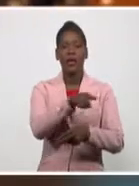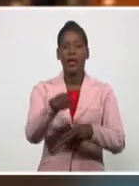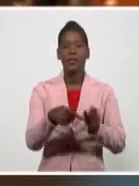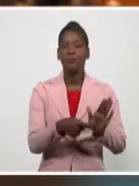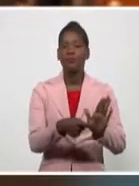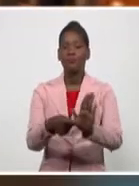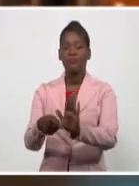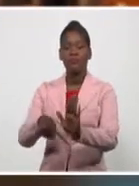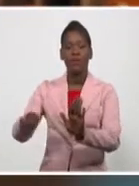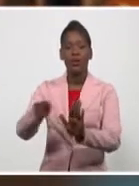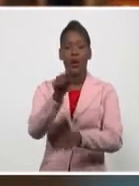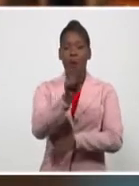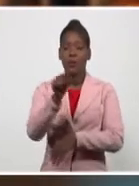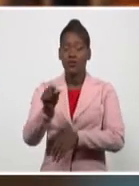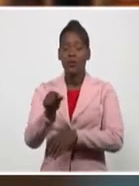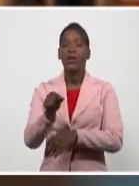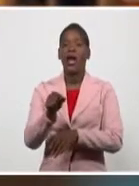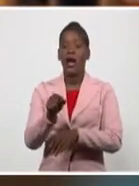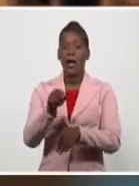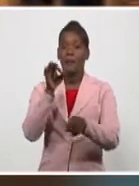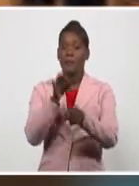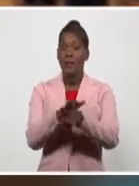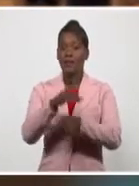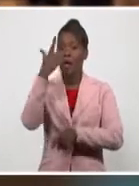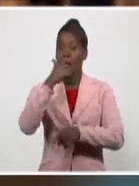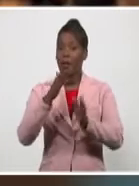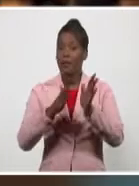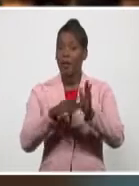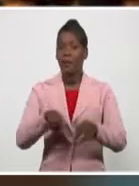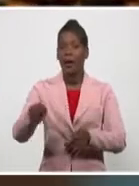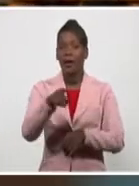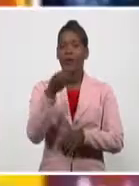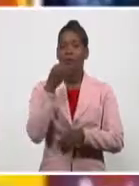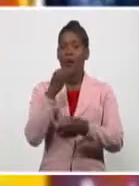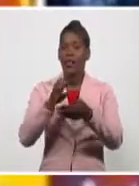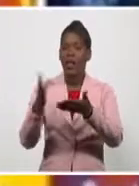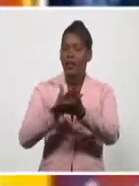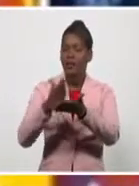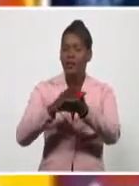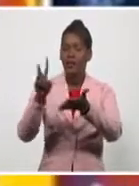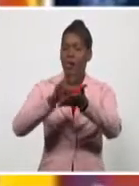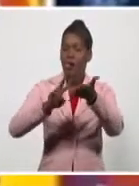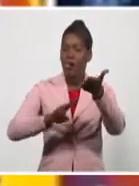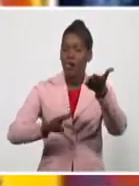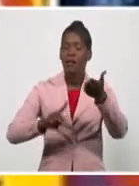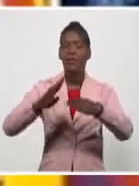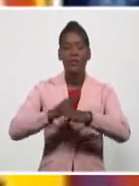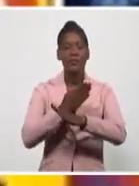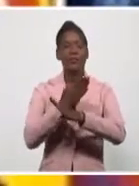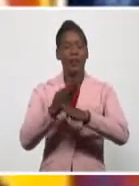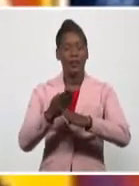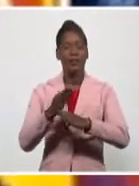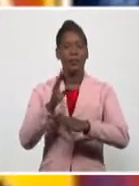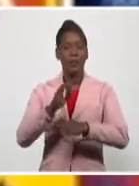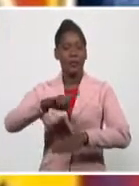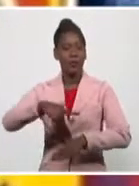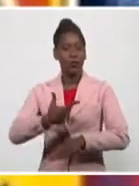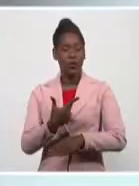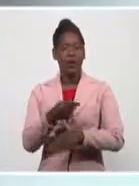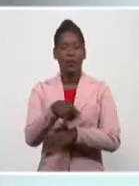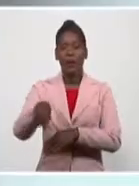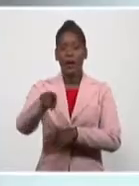lectores, a partir de abril, un amplio catálogo de títulos para la lectura digital, entre los que figuraban obras clásicas de la literatura